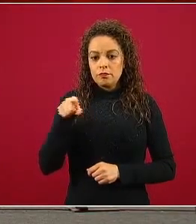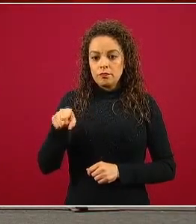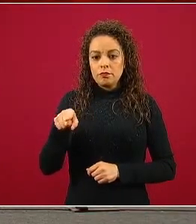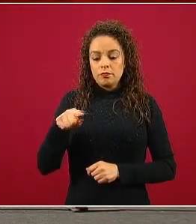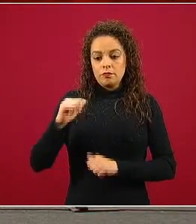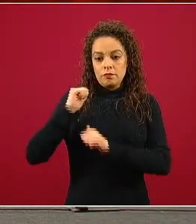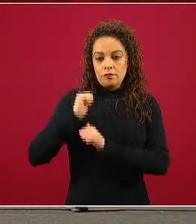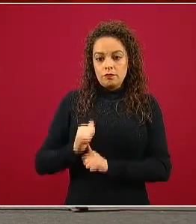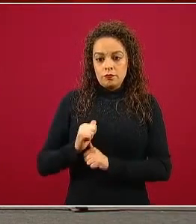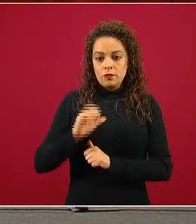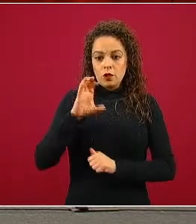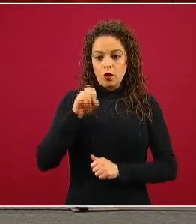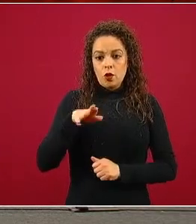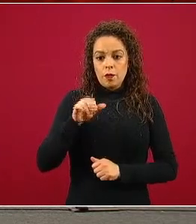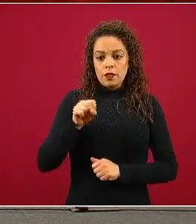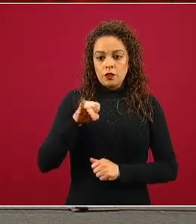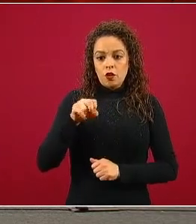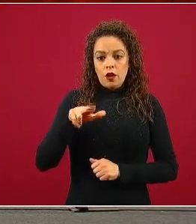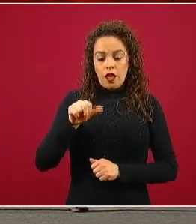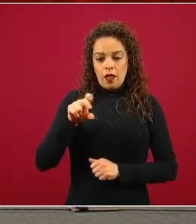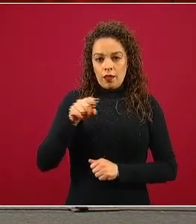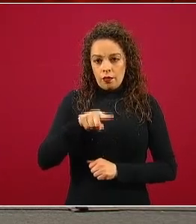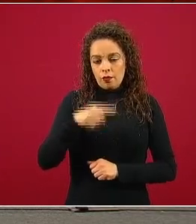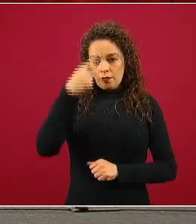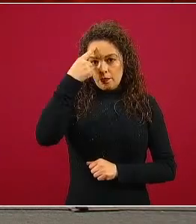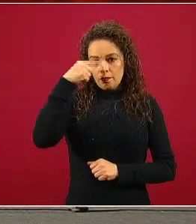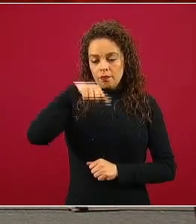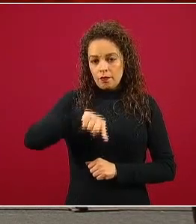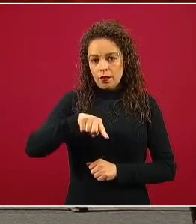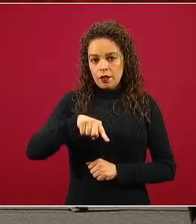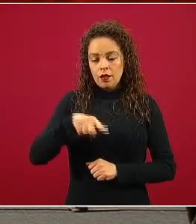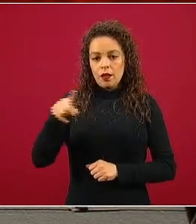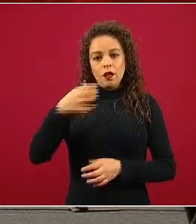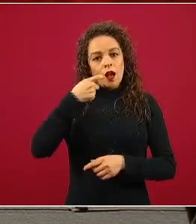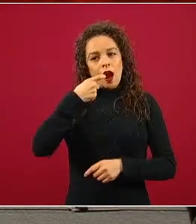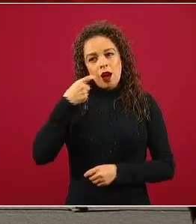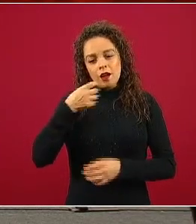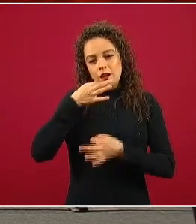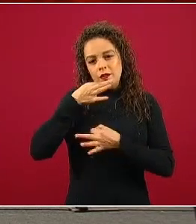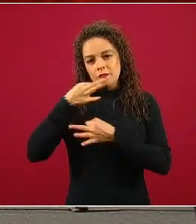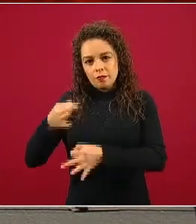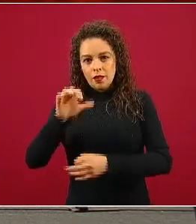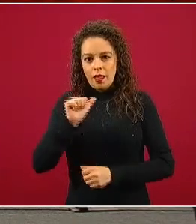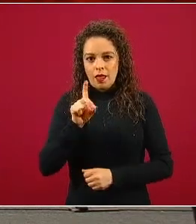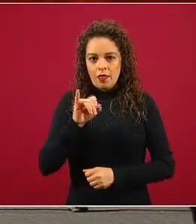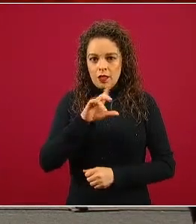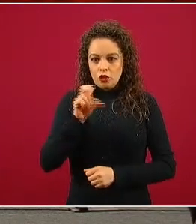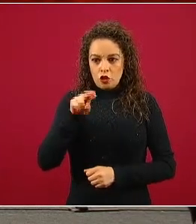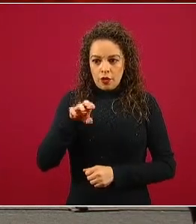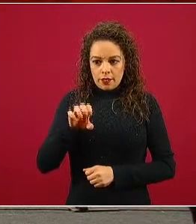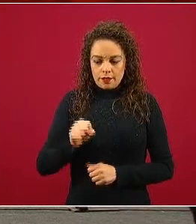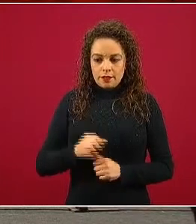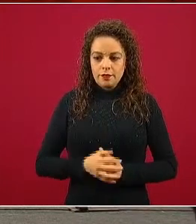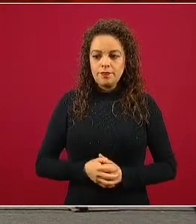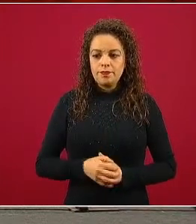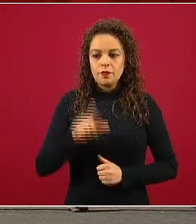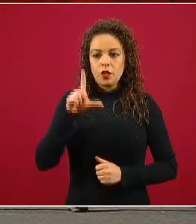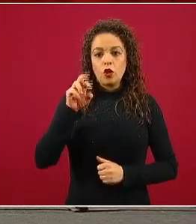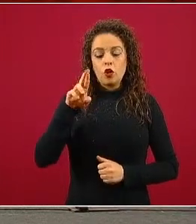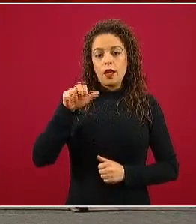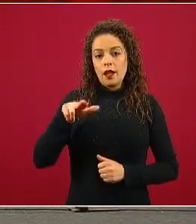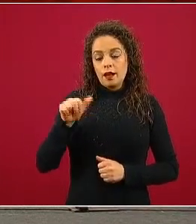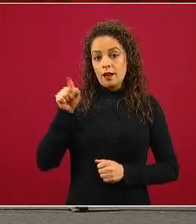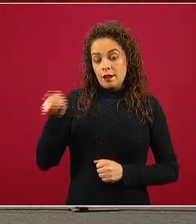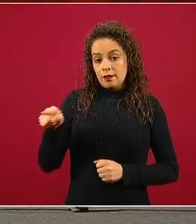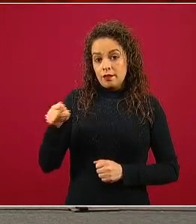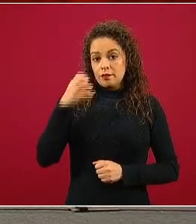nacional contra las adicciones. Bienvenido, Gadi. La doctora Lorena Rodríguez Bores Ramírez, quien es la secretaria